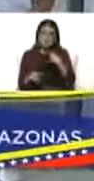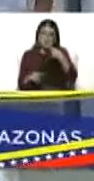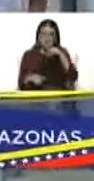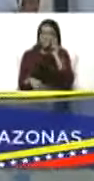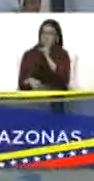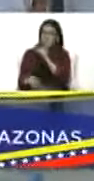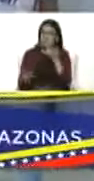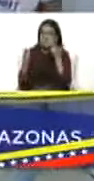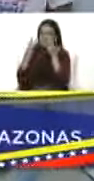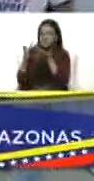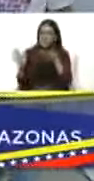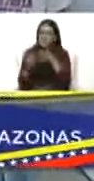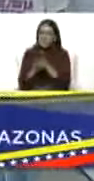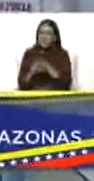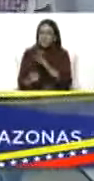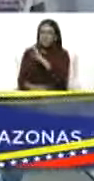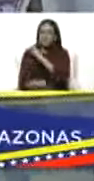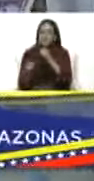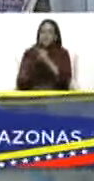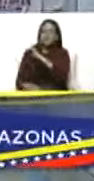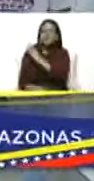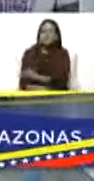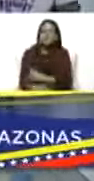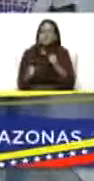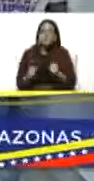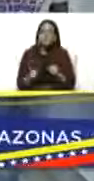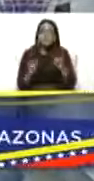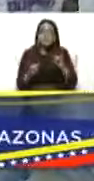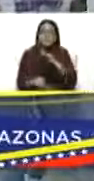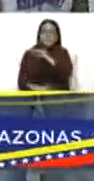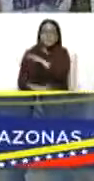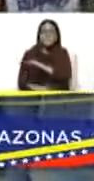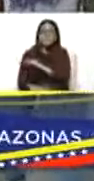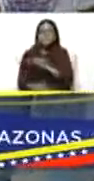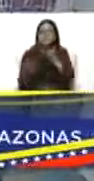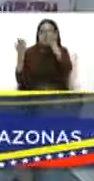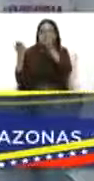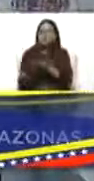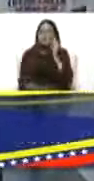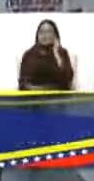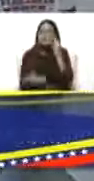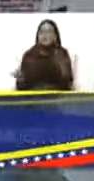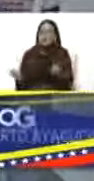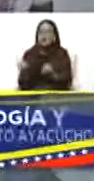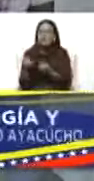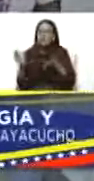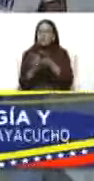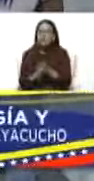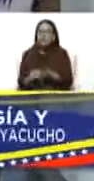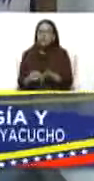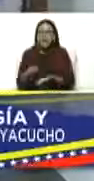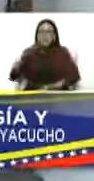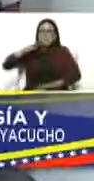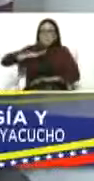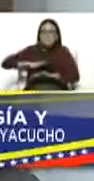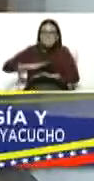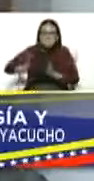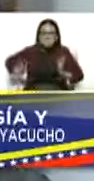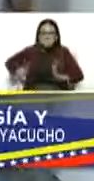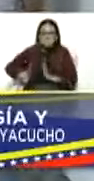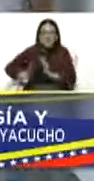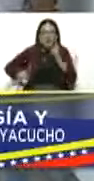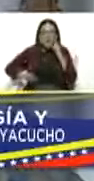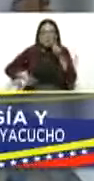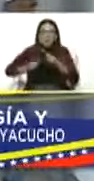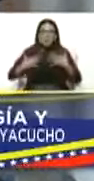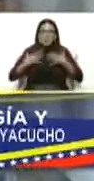nuestra ministra, viene a fortalecer todo lo que es la gran misión Venezuela Mujer. La gran misión Venezuela